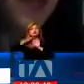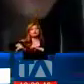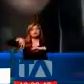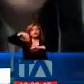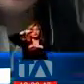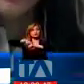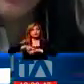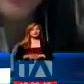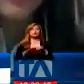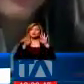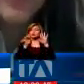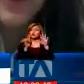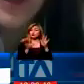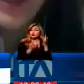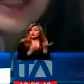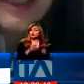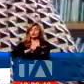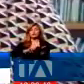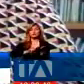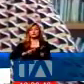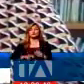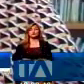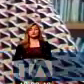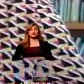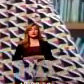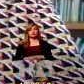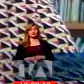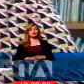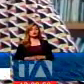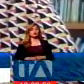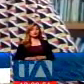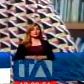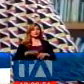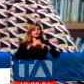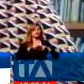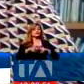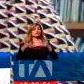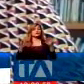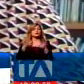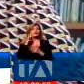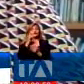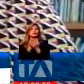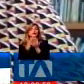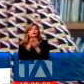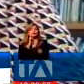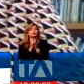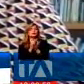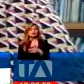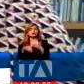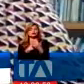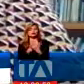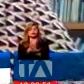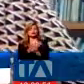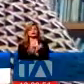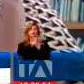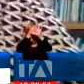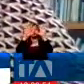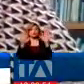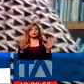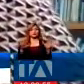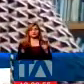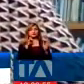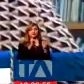Nacional. Los otros 6 esperan reunirse. Tenemos que revisar las pruebas de descargo que se presenten, porque las tenemos claras, las de